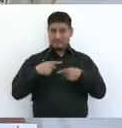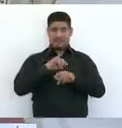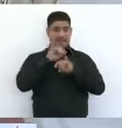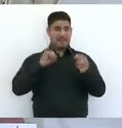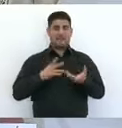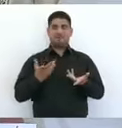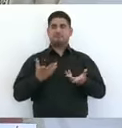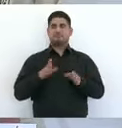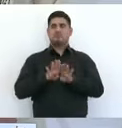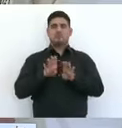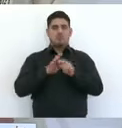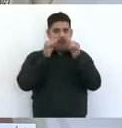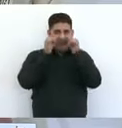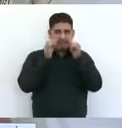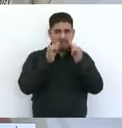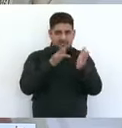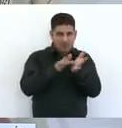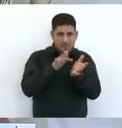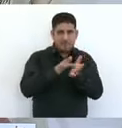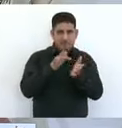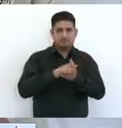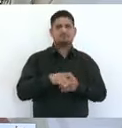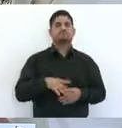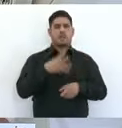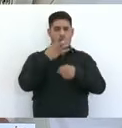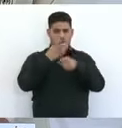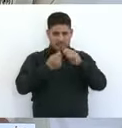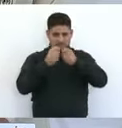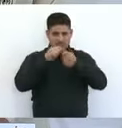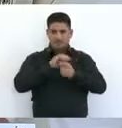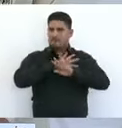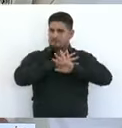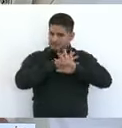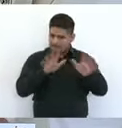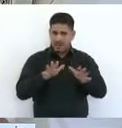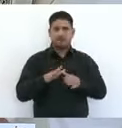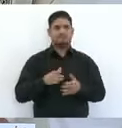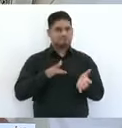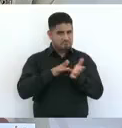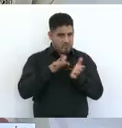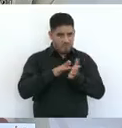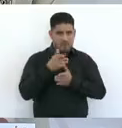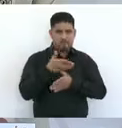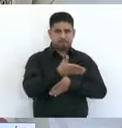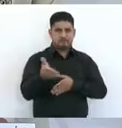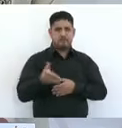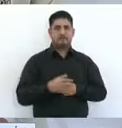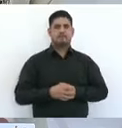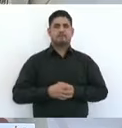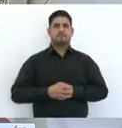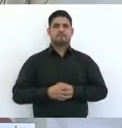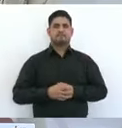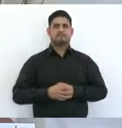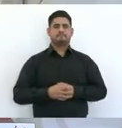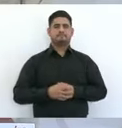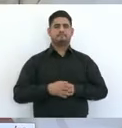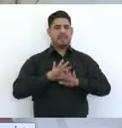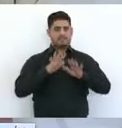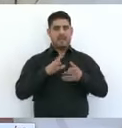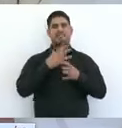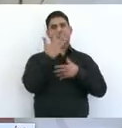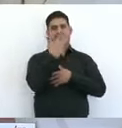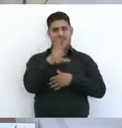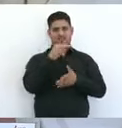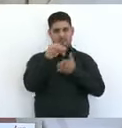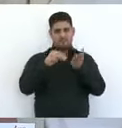tocado nada, y decimos en la 4T, ya les toca. Y ya les toca a estos 10